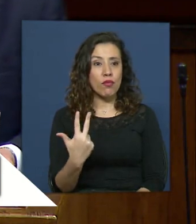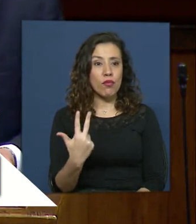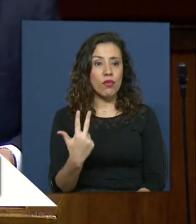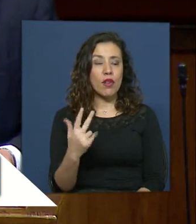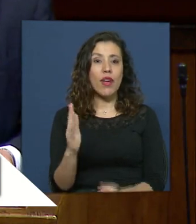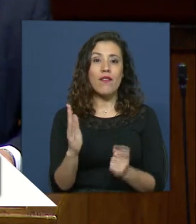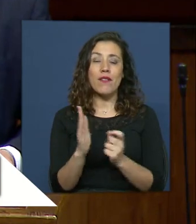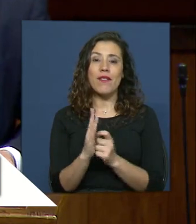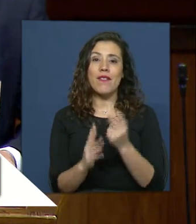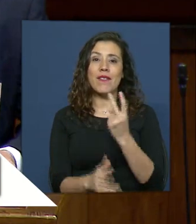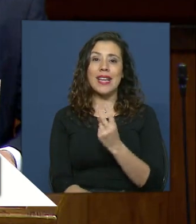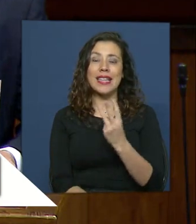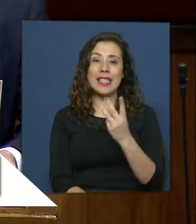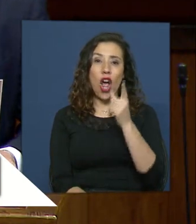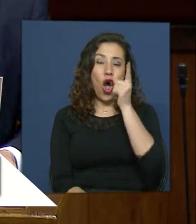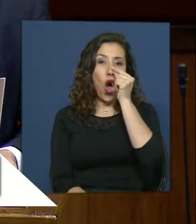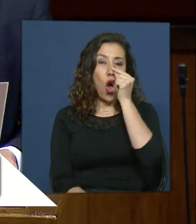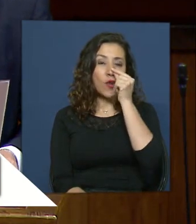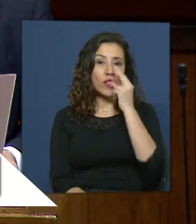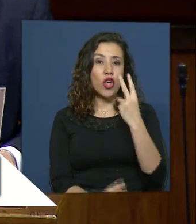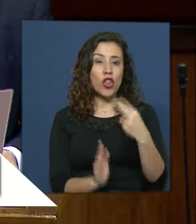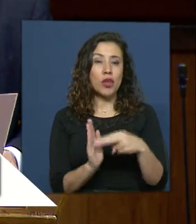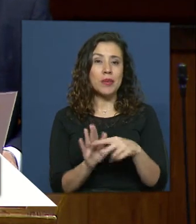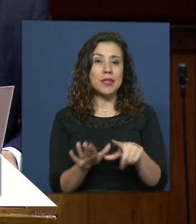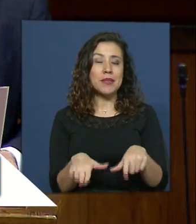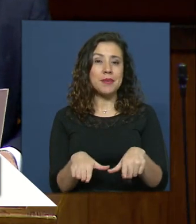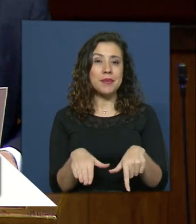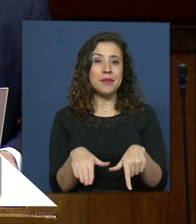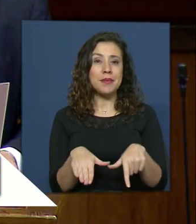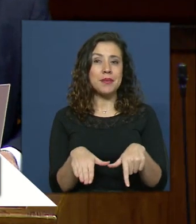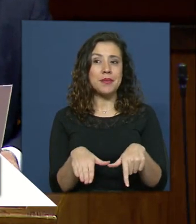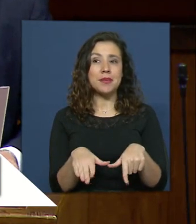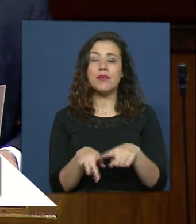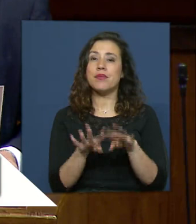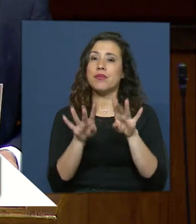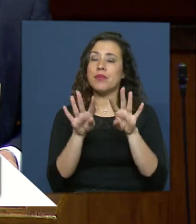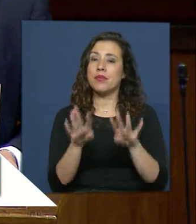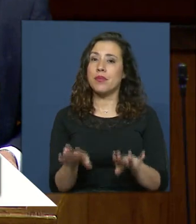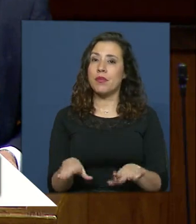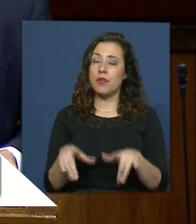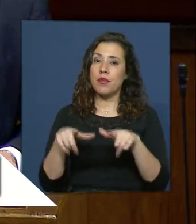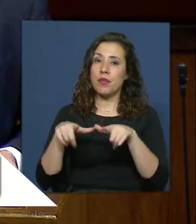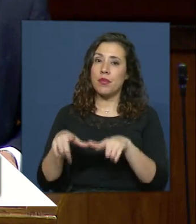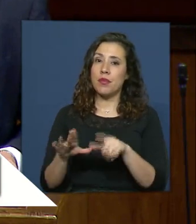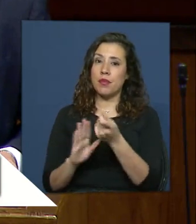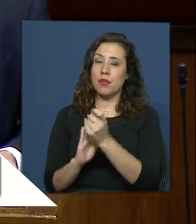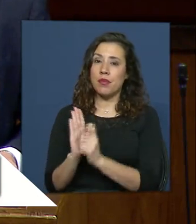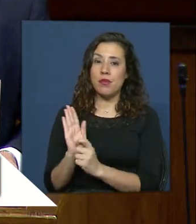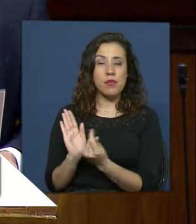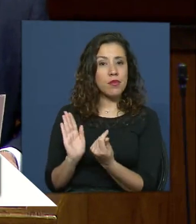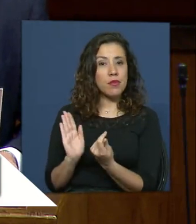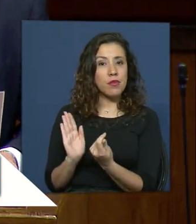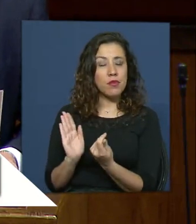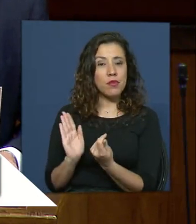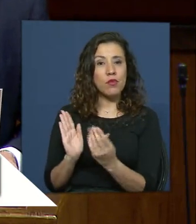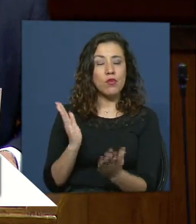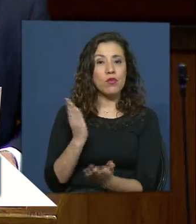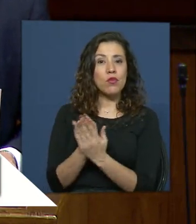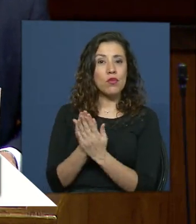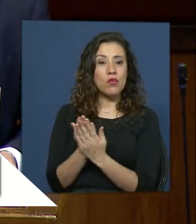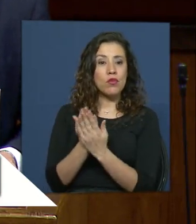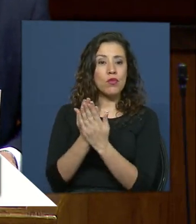de fecha 23 de octubre del 2017, elaborado por la Dirección de Presupuesto,